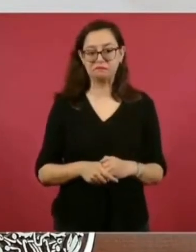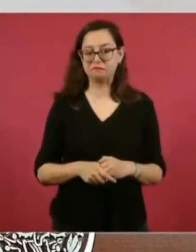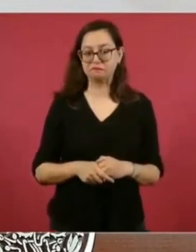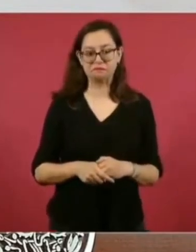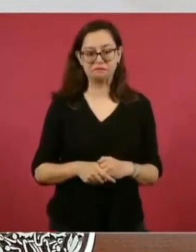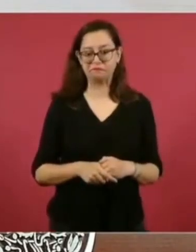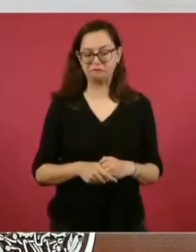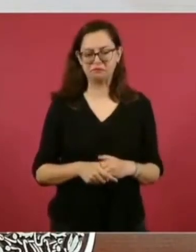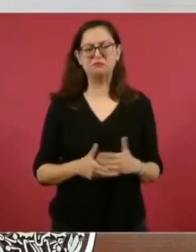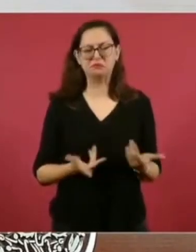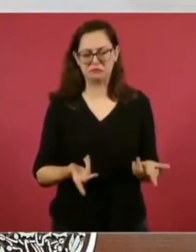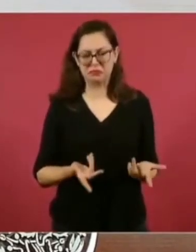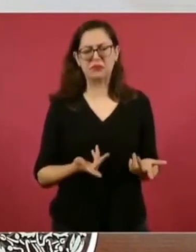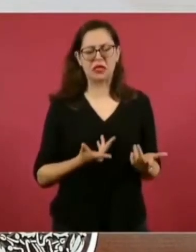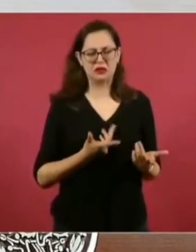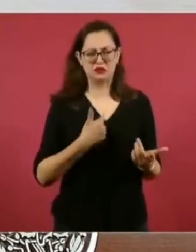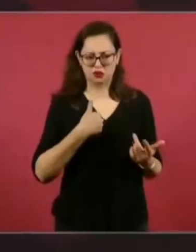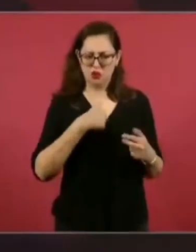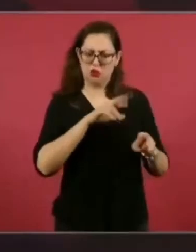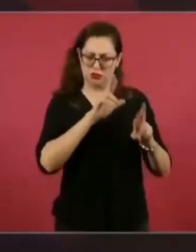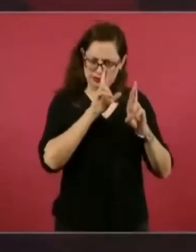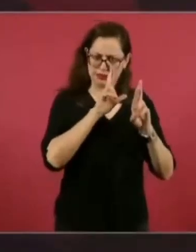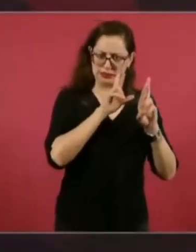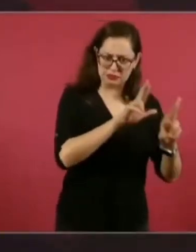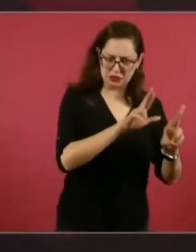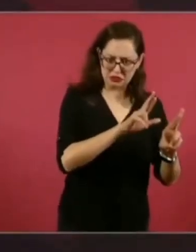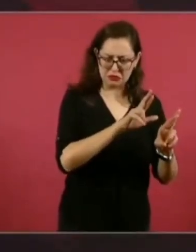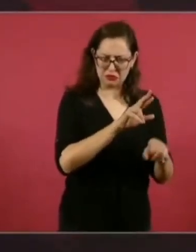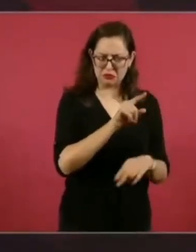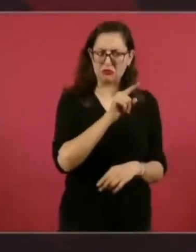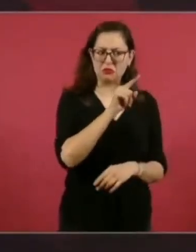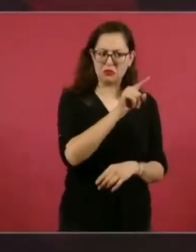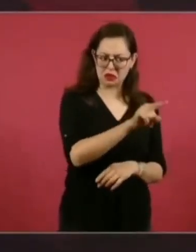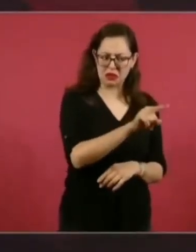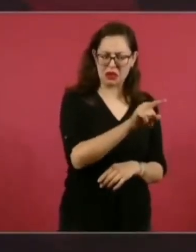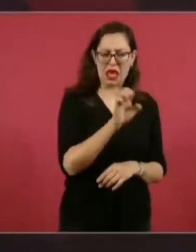de respeto, él llegó a